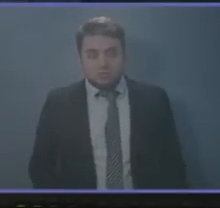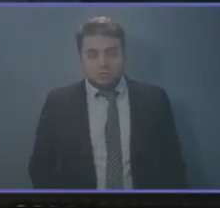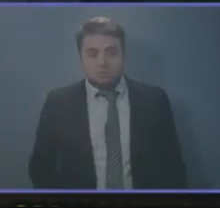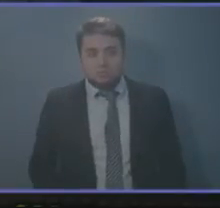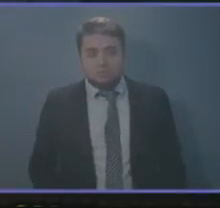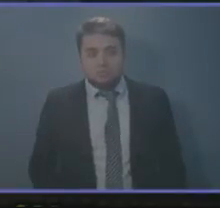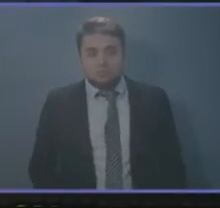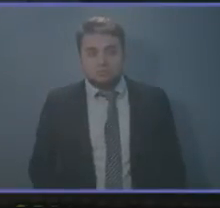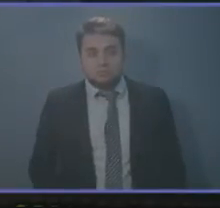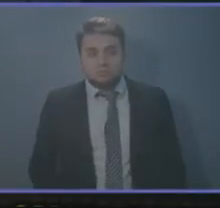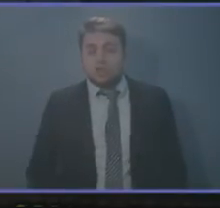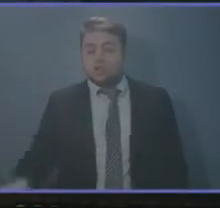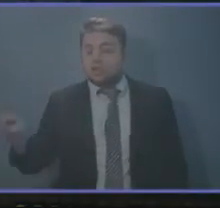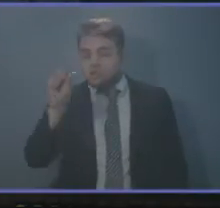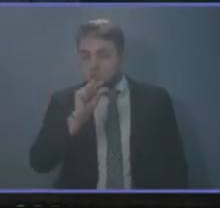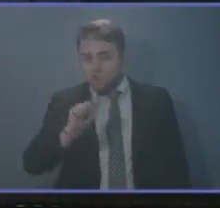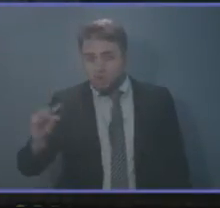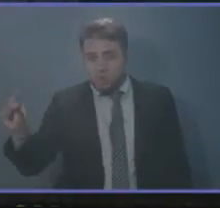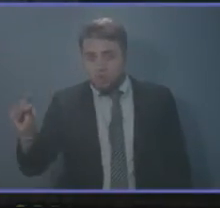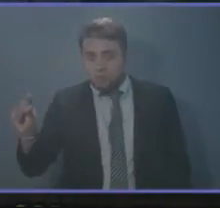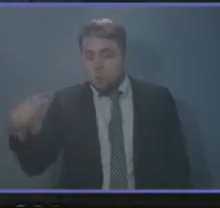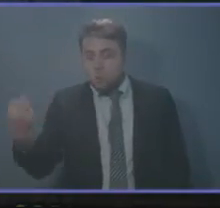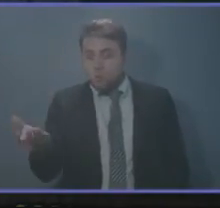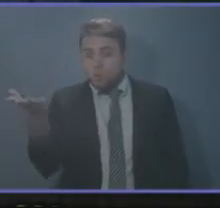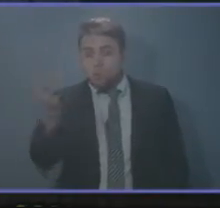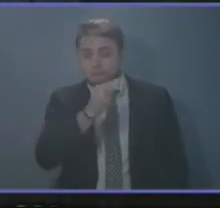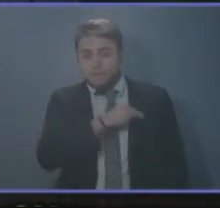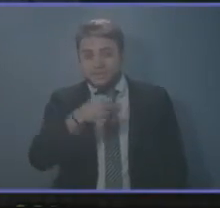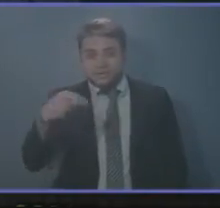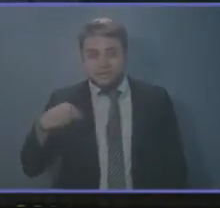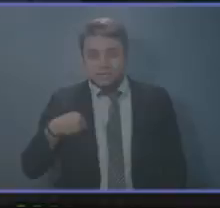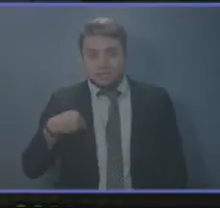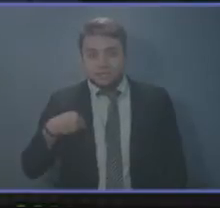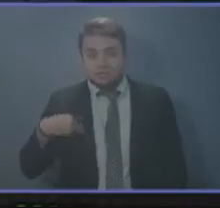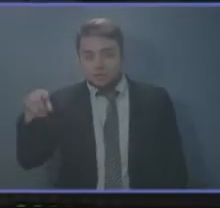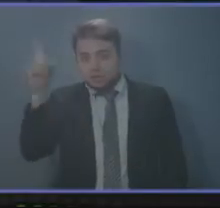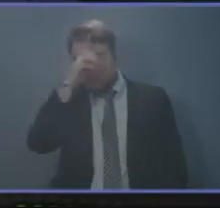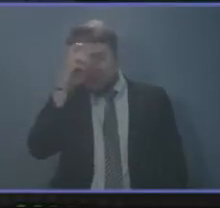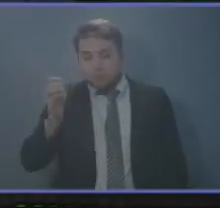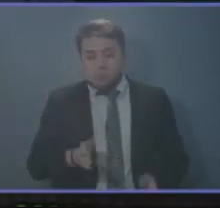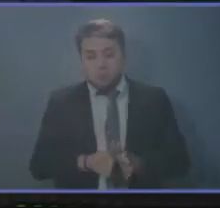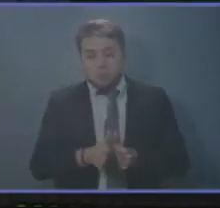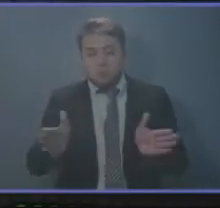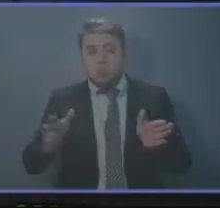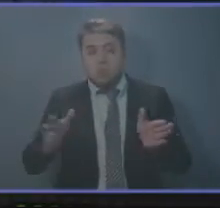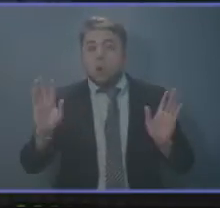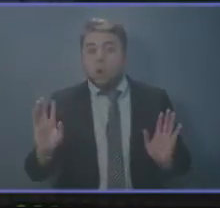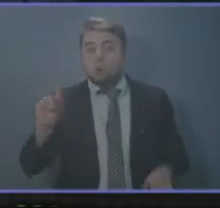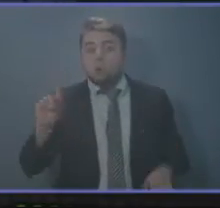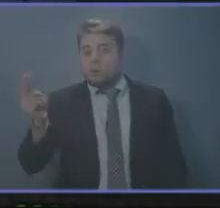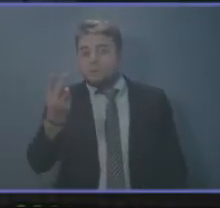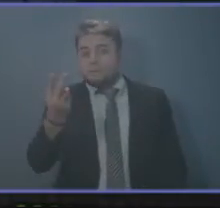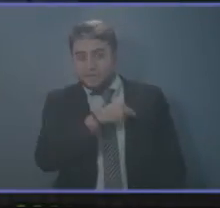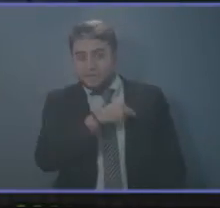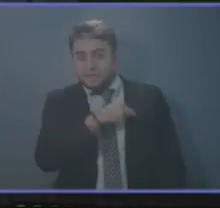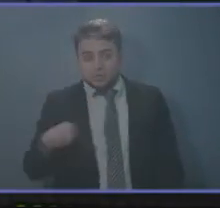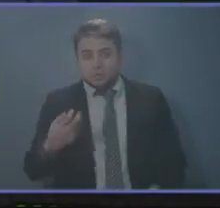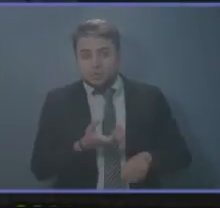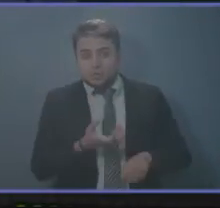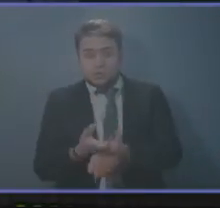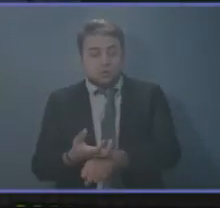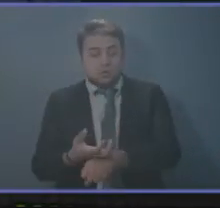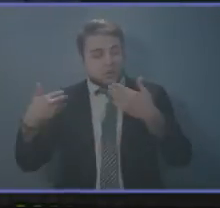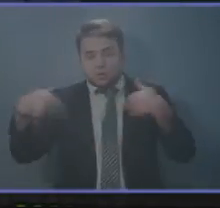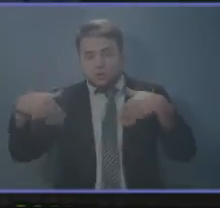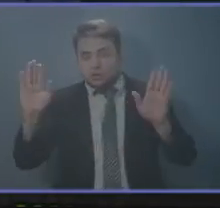que nombre un ministro de Obras Públicas o viceministro de Transporte o como vaya a